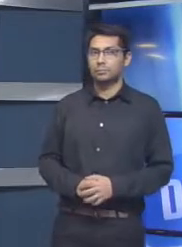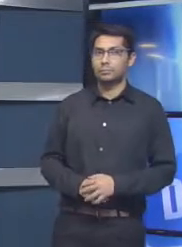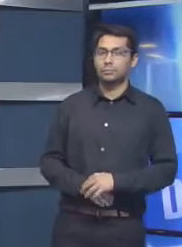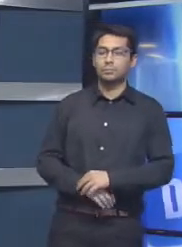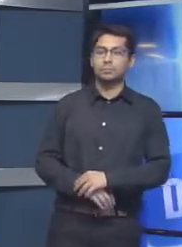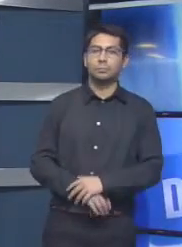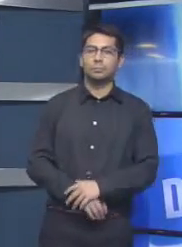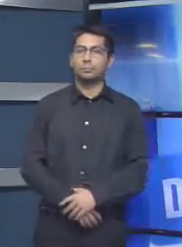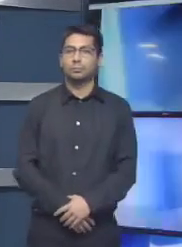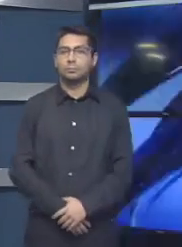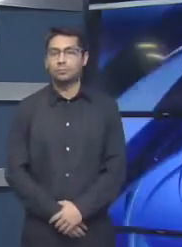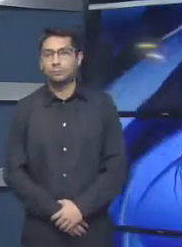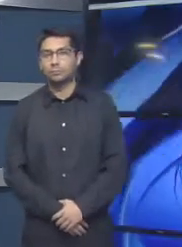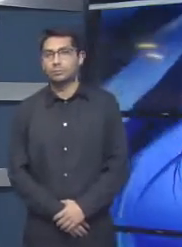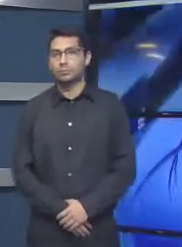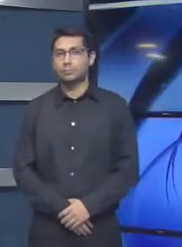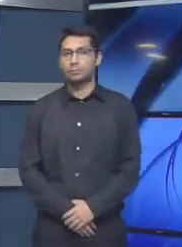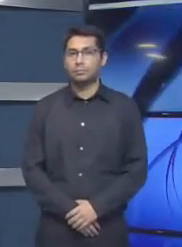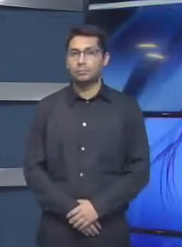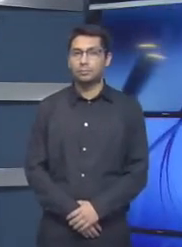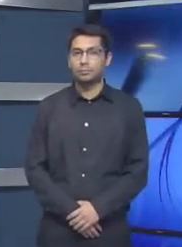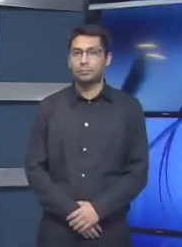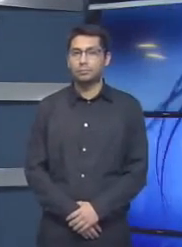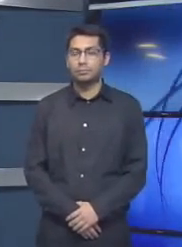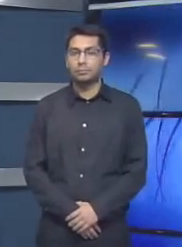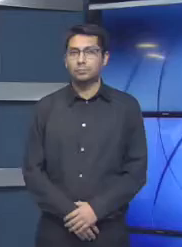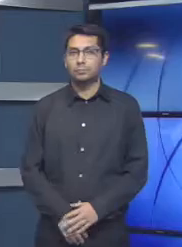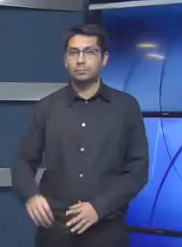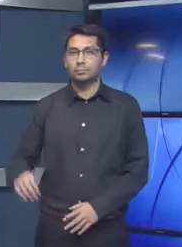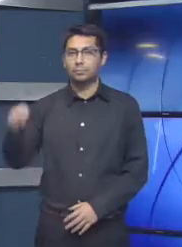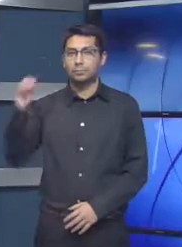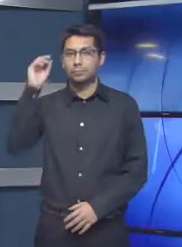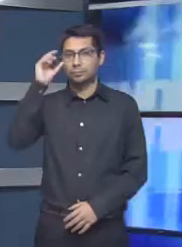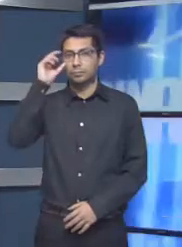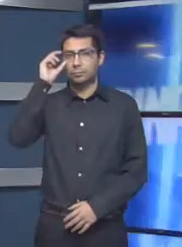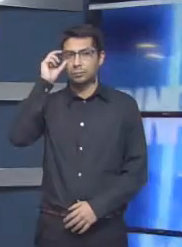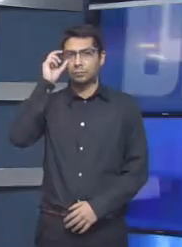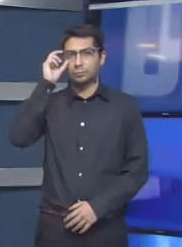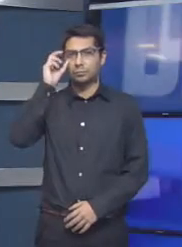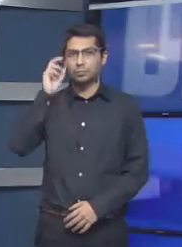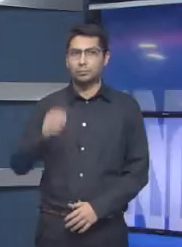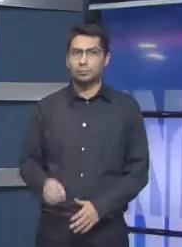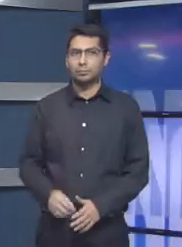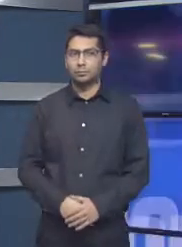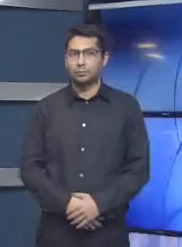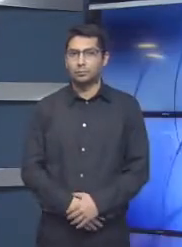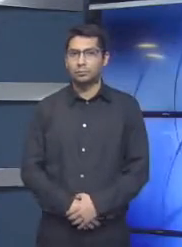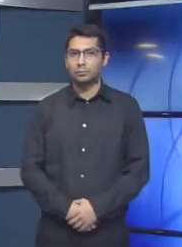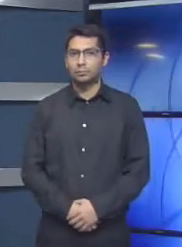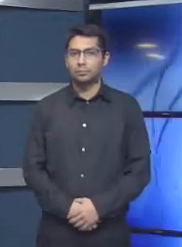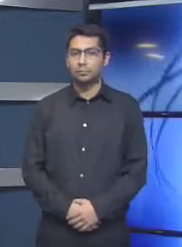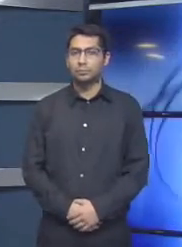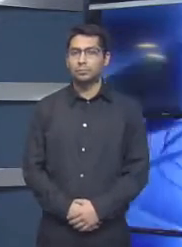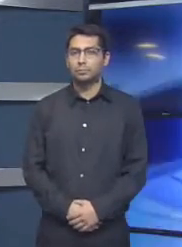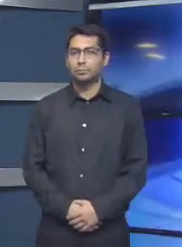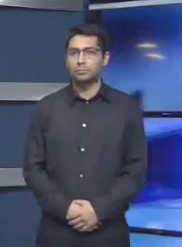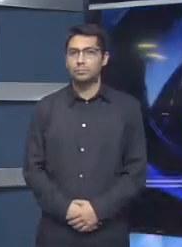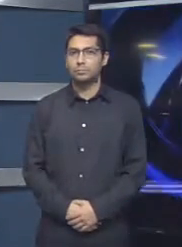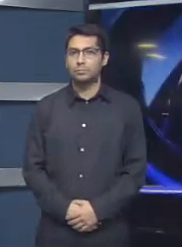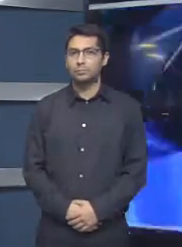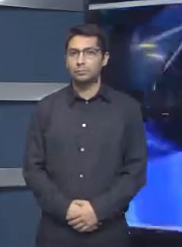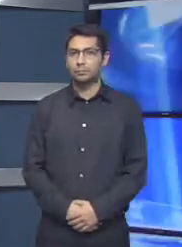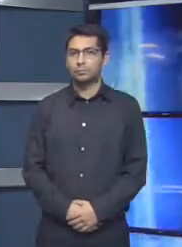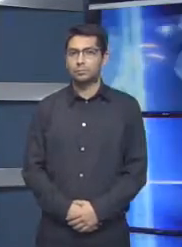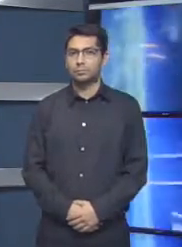todos estos planes? No, por supuesto, esto es Nosotros veníamos hablando no solamente con